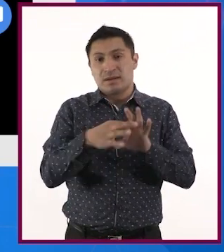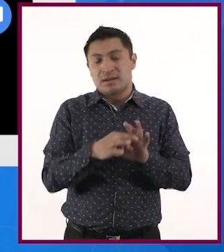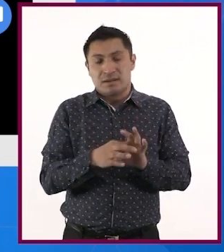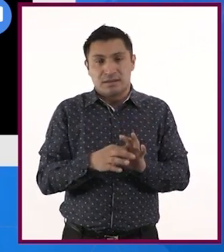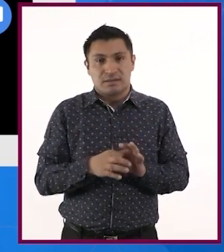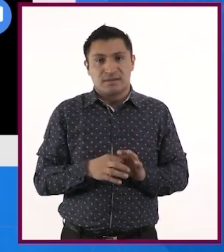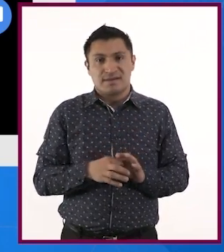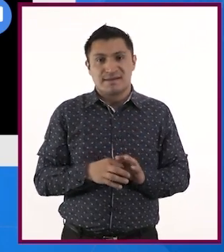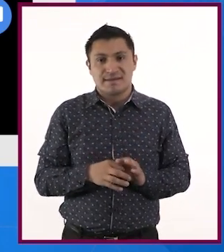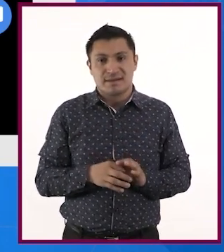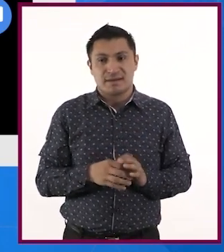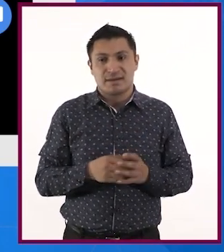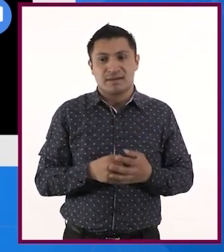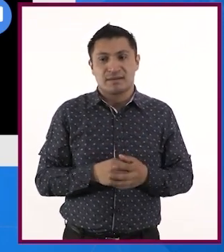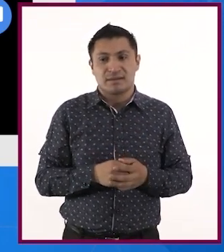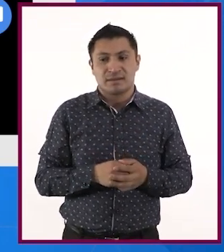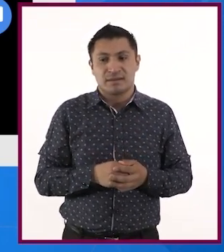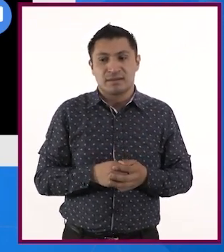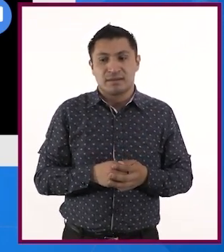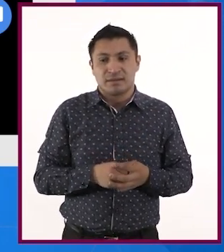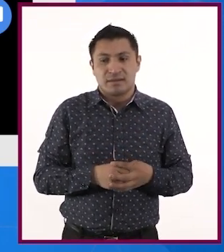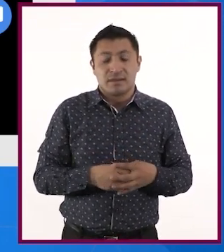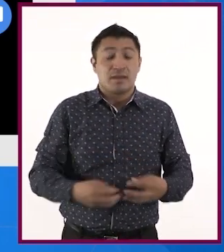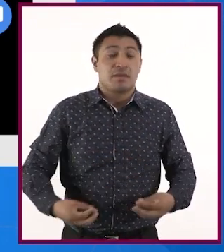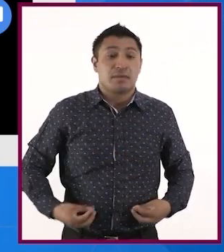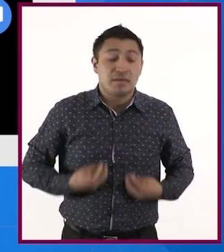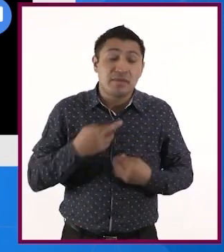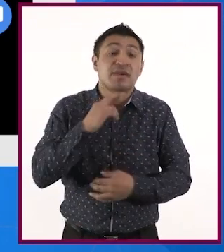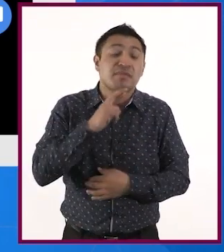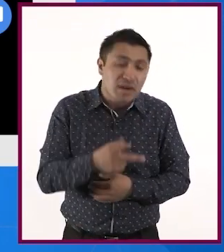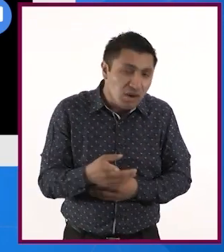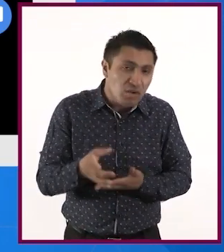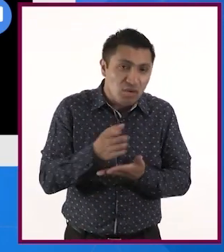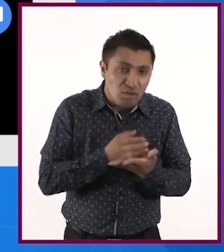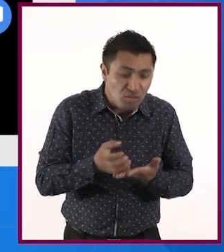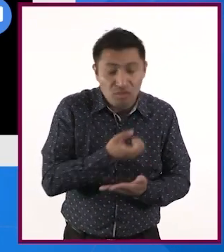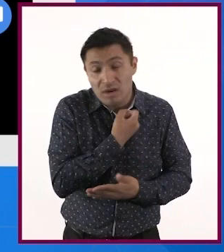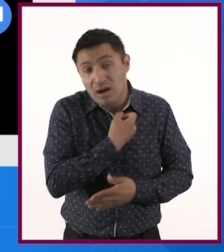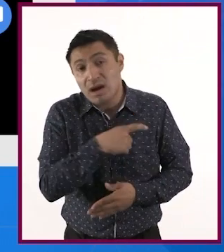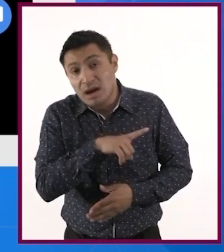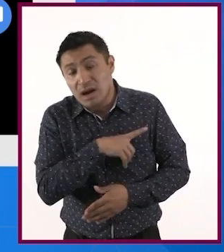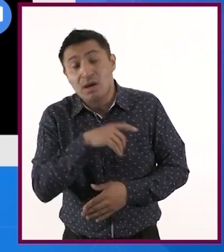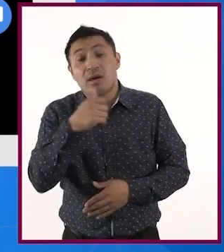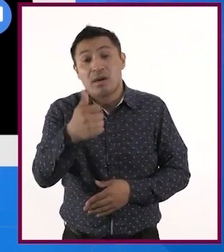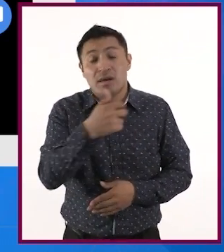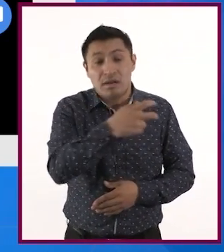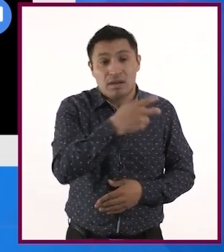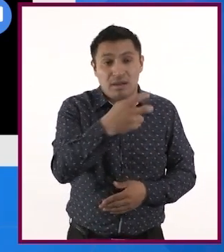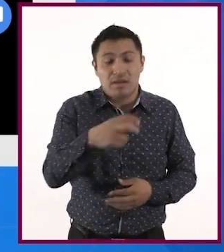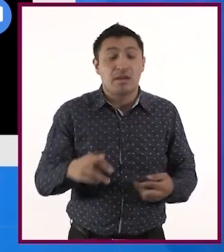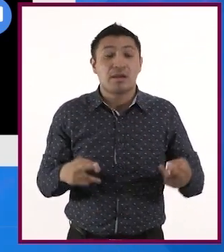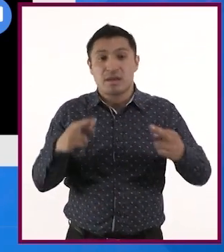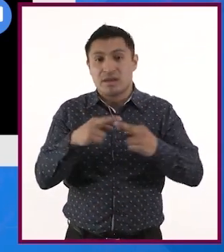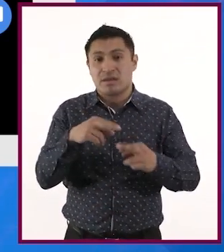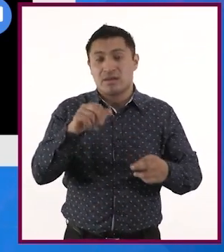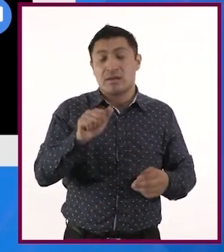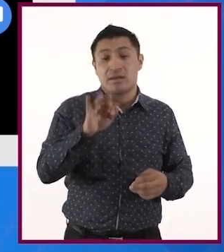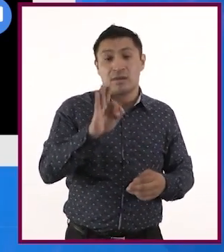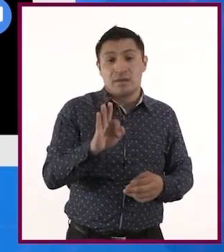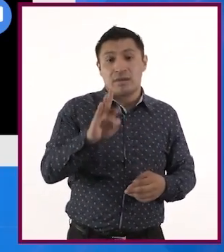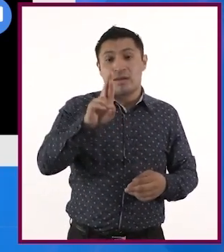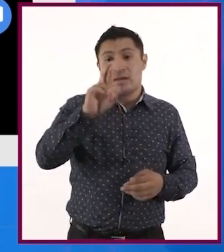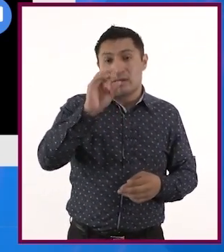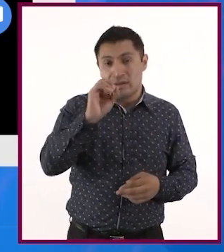con sanear tu vida, vivir mejor a través de esas religiones que no nada más seducen a